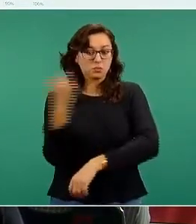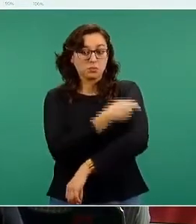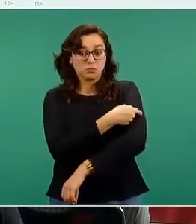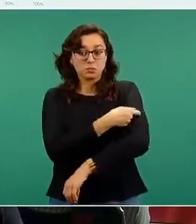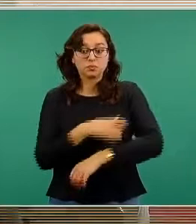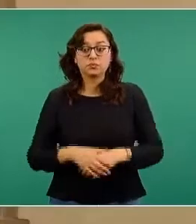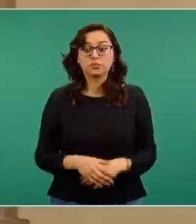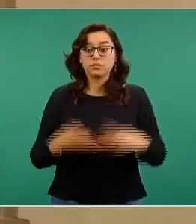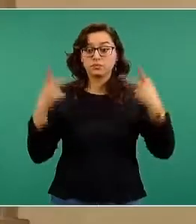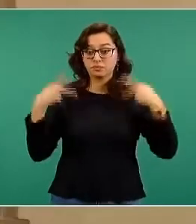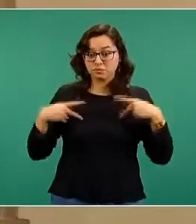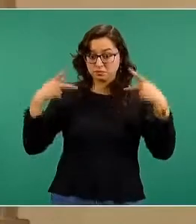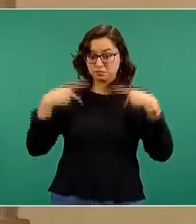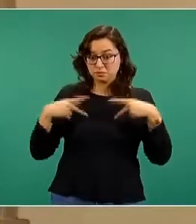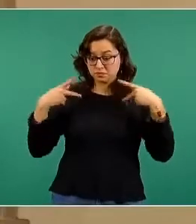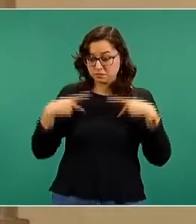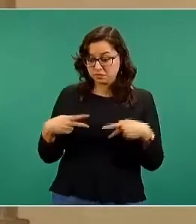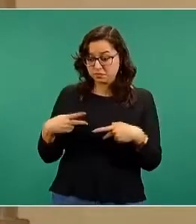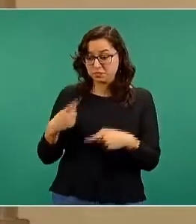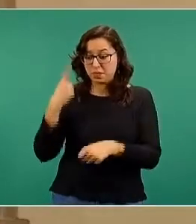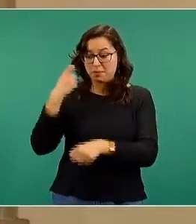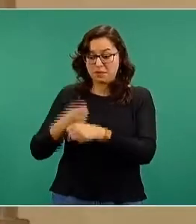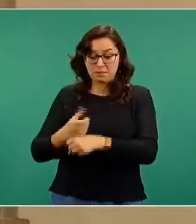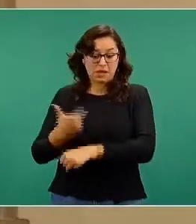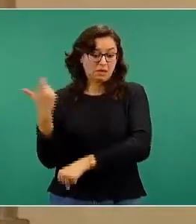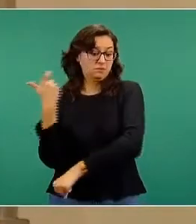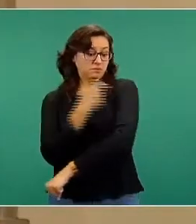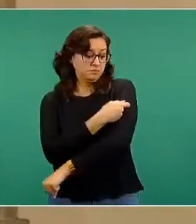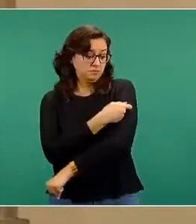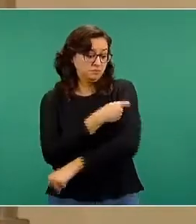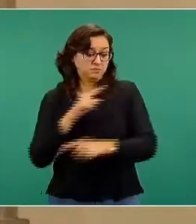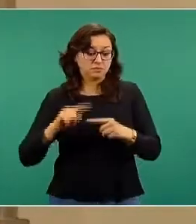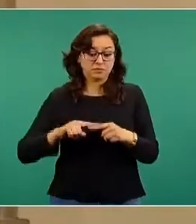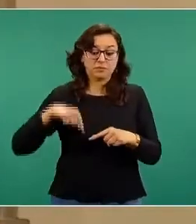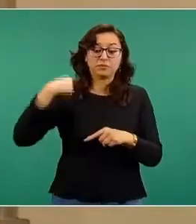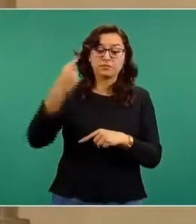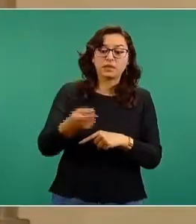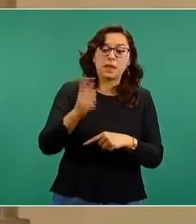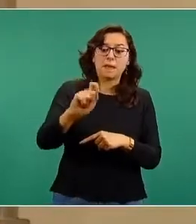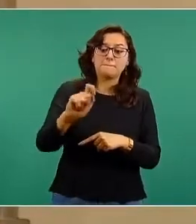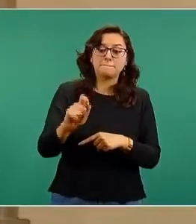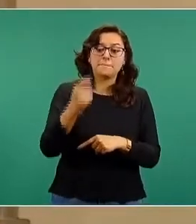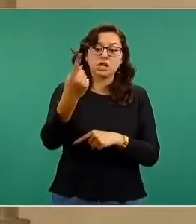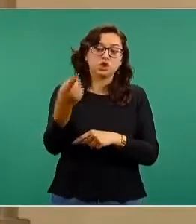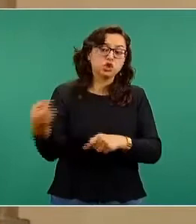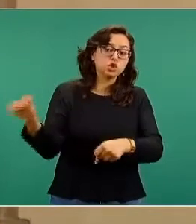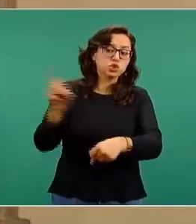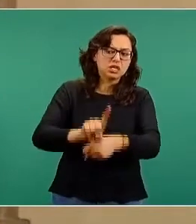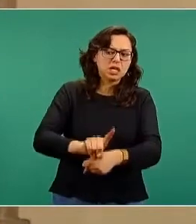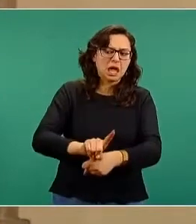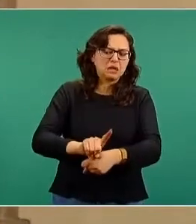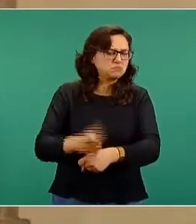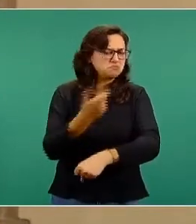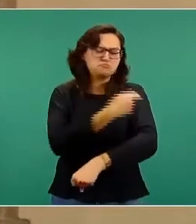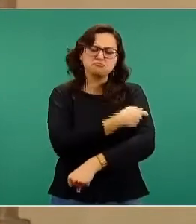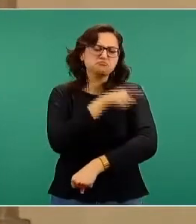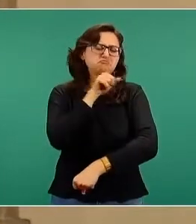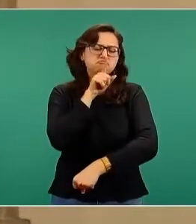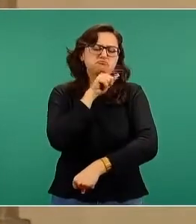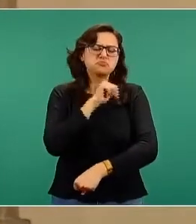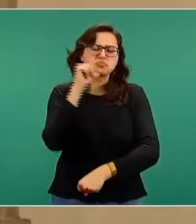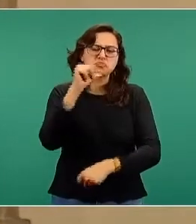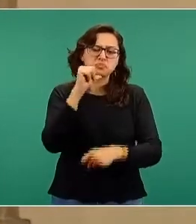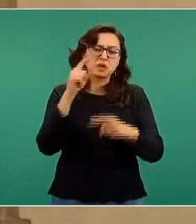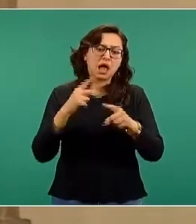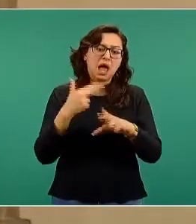vez de recibir la segunda a los 21 días, la recibieran 28 días después, como fue formulada en la primera recomendación, todavía